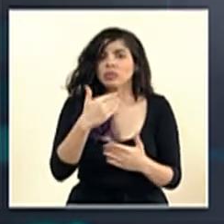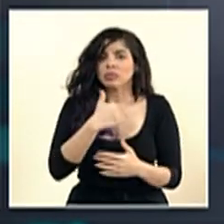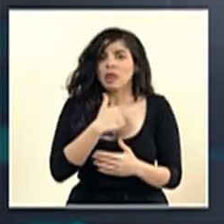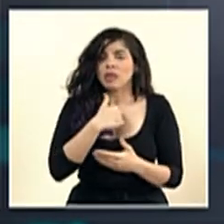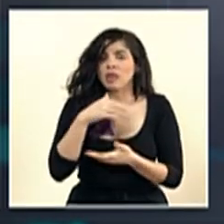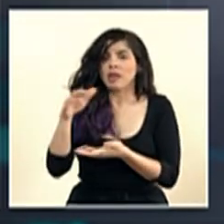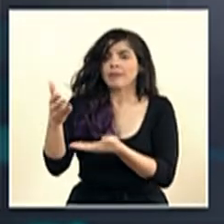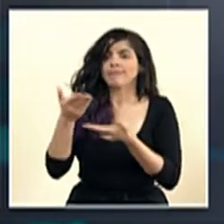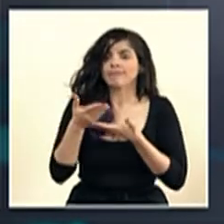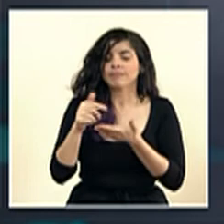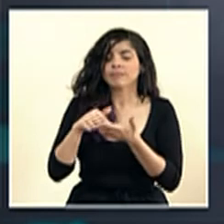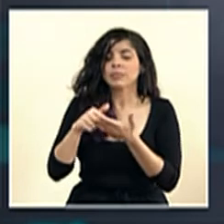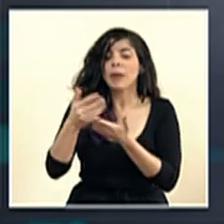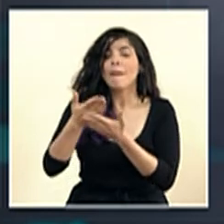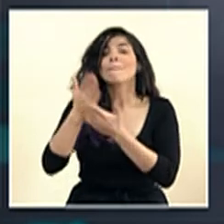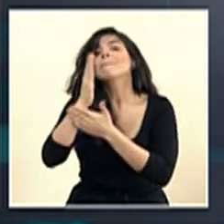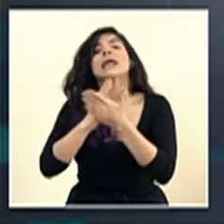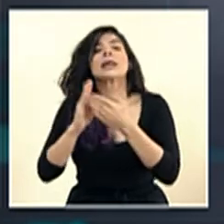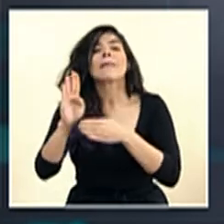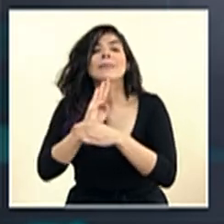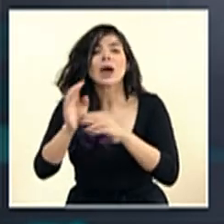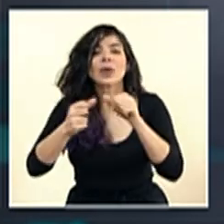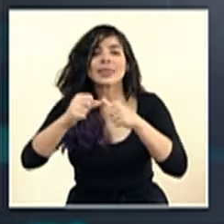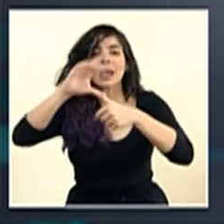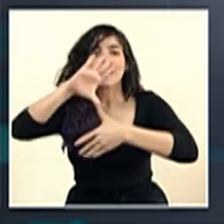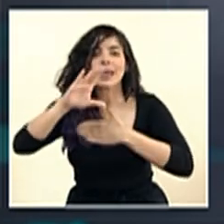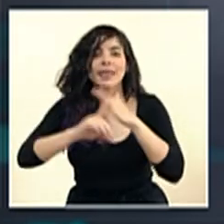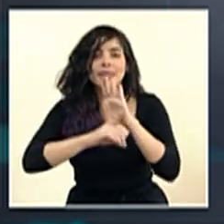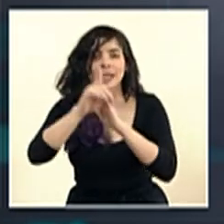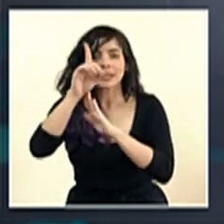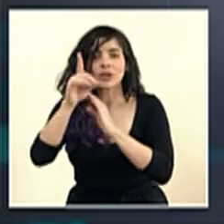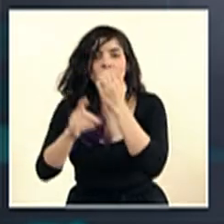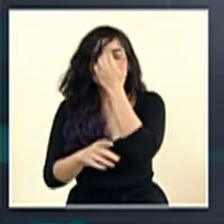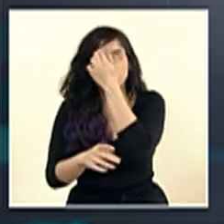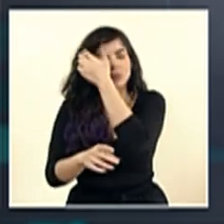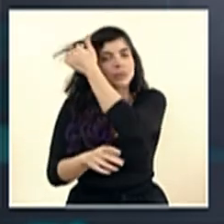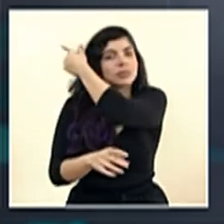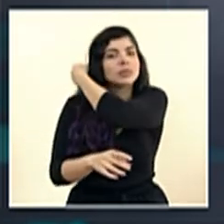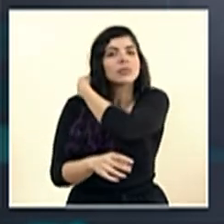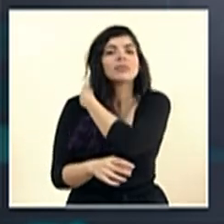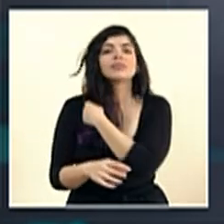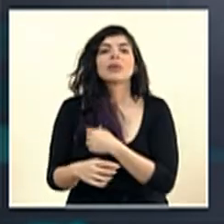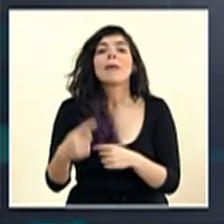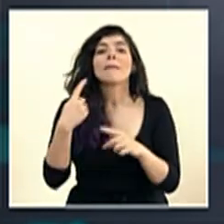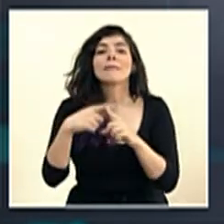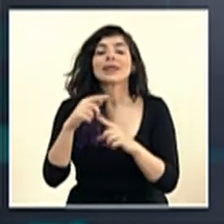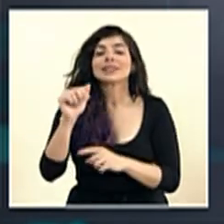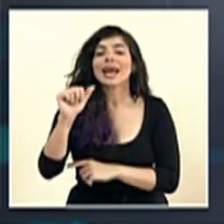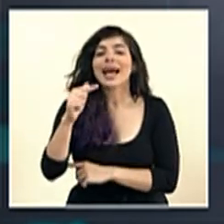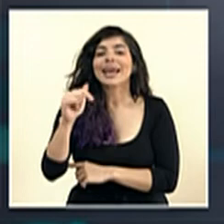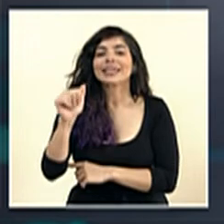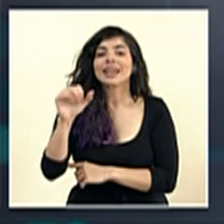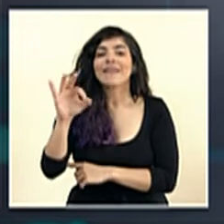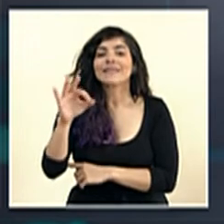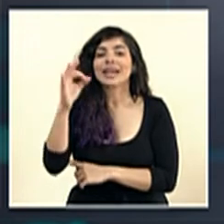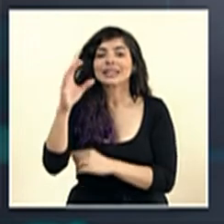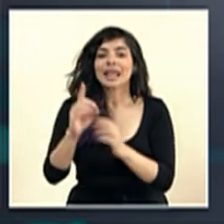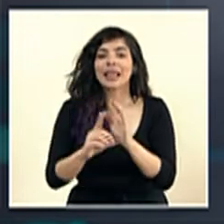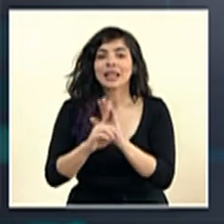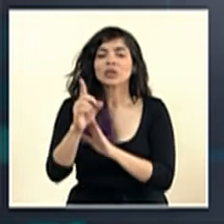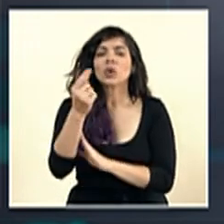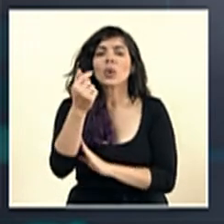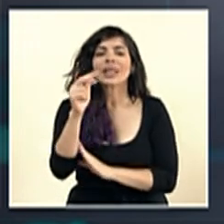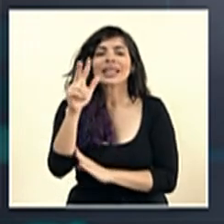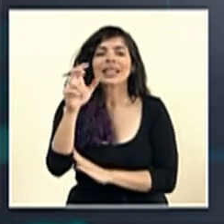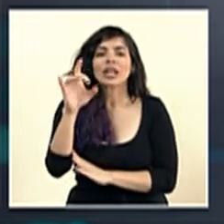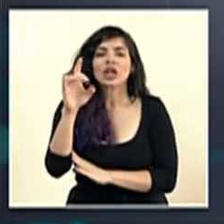consideración, de parte del Banco Interamericano de Desarrollo y la Agencia Francesa de Desarrollo por un monto de